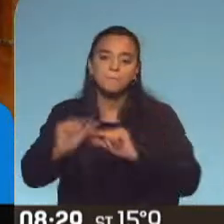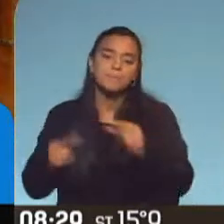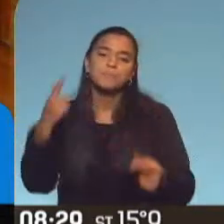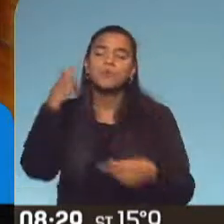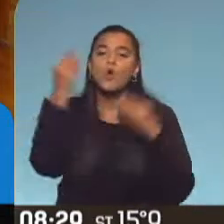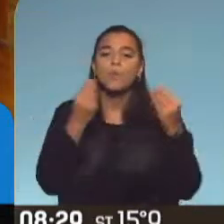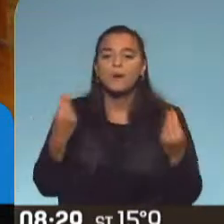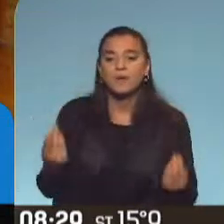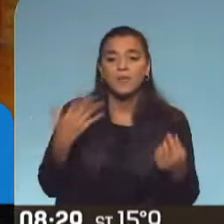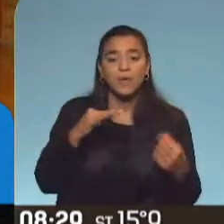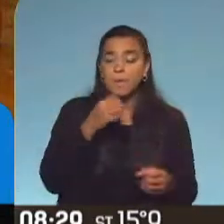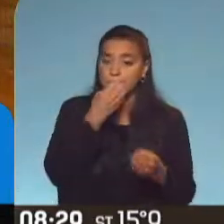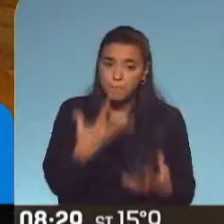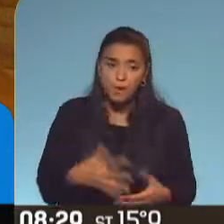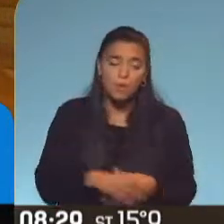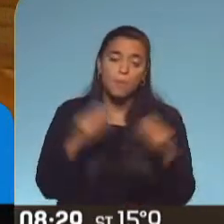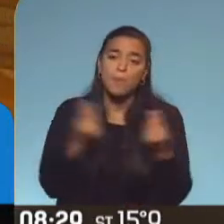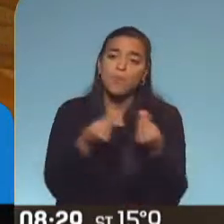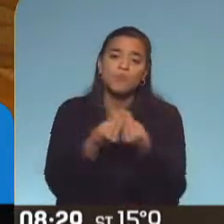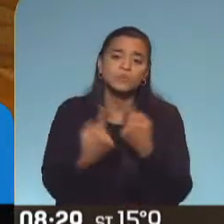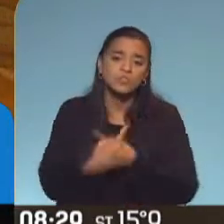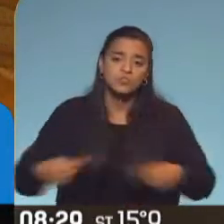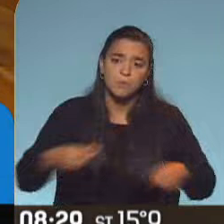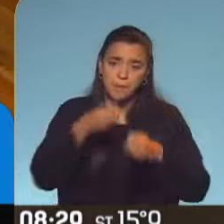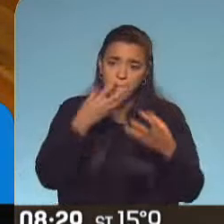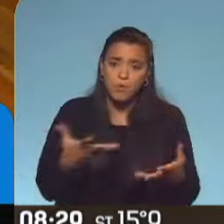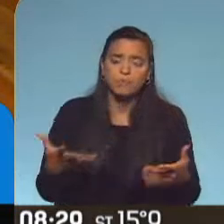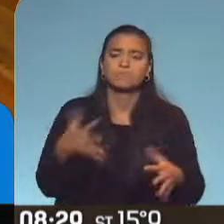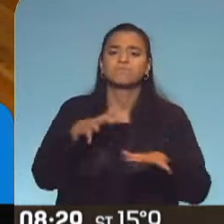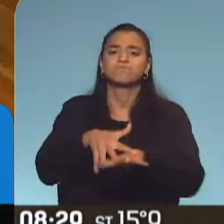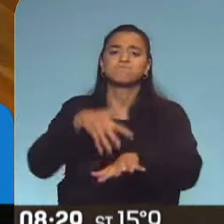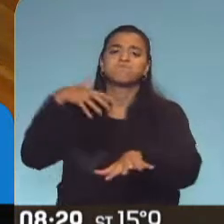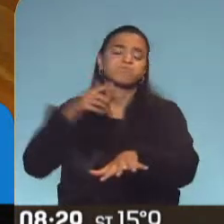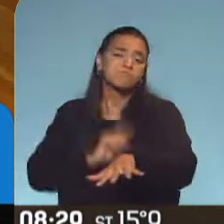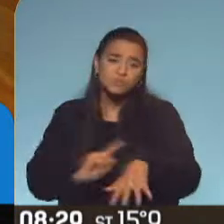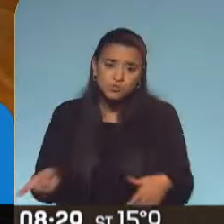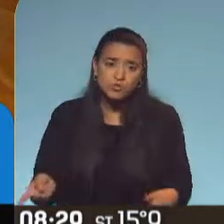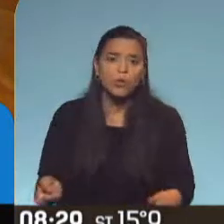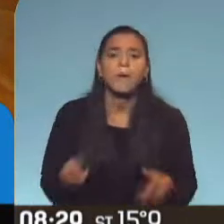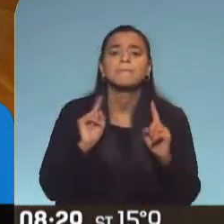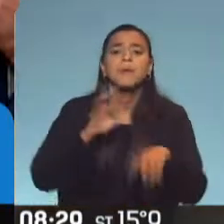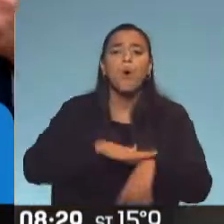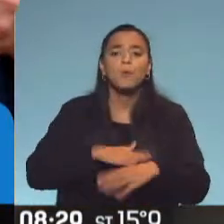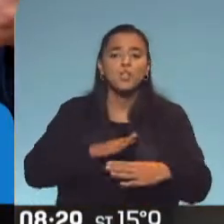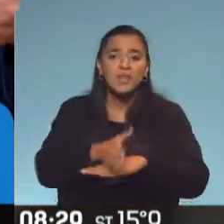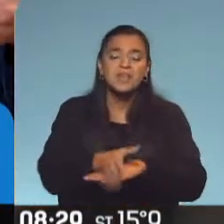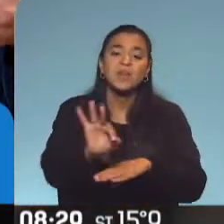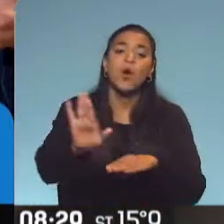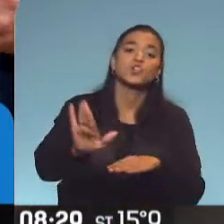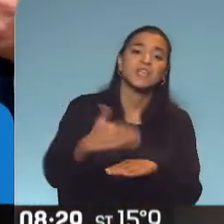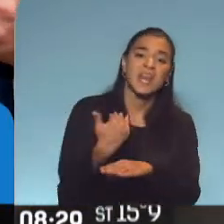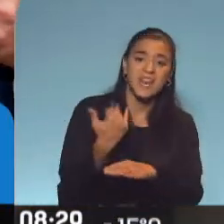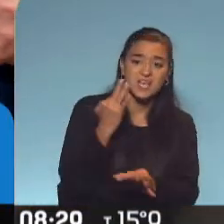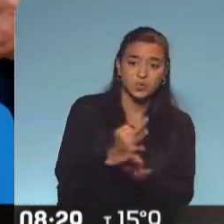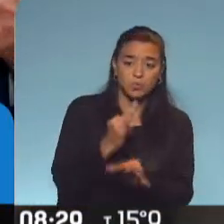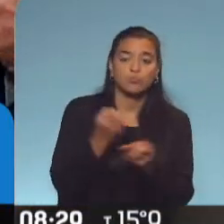preocupa allí? Que tenemos que mejorar, porque hay muchísimas cosas para mejorar, que no haya amontonamiento en la escuela, claro, al momento de ingresar o de salir de la escuela.